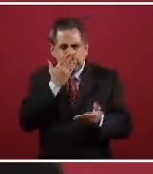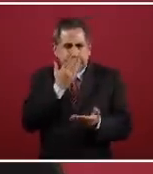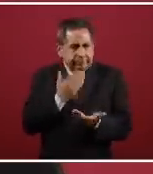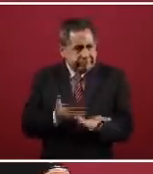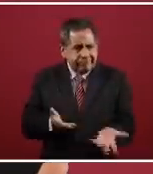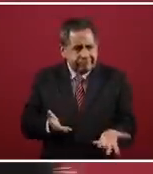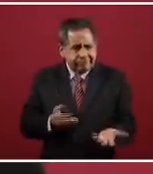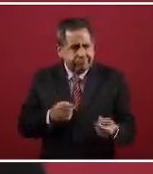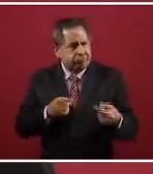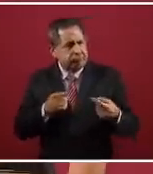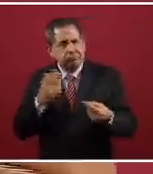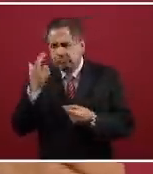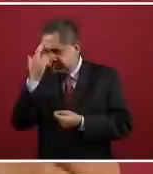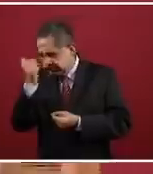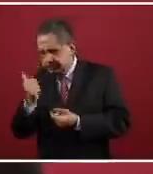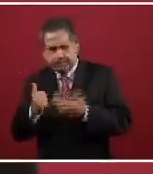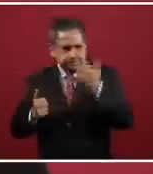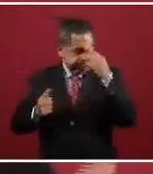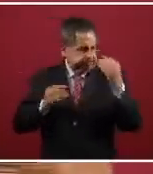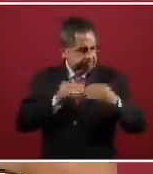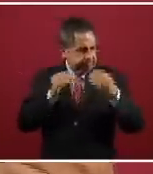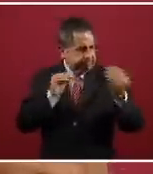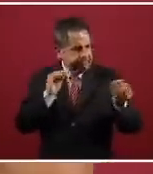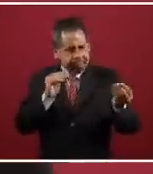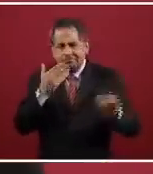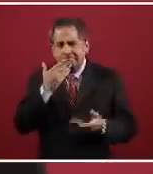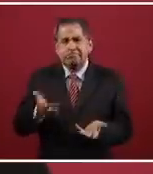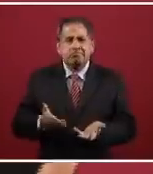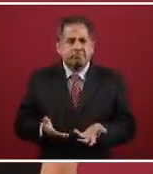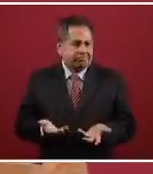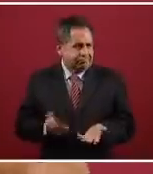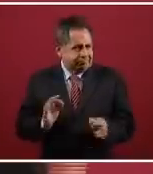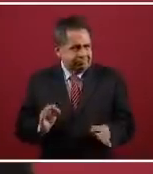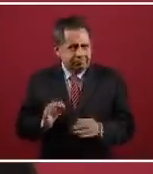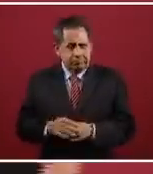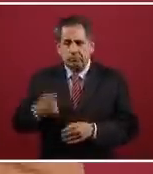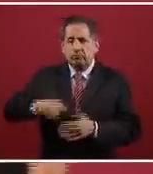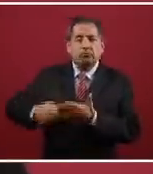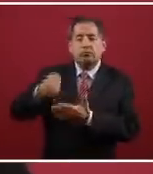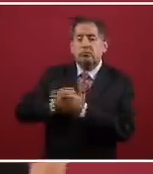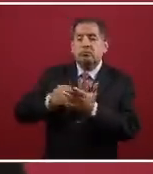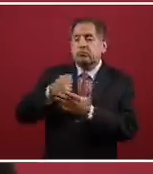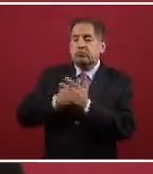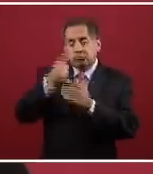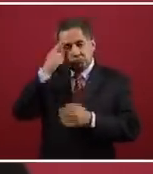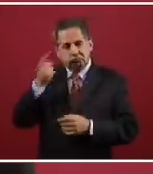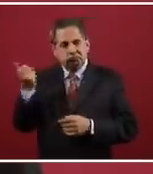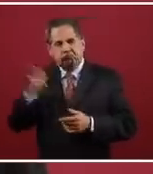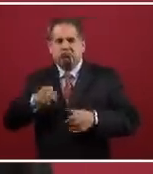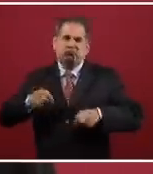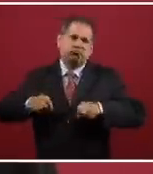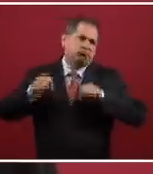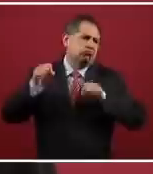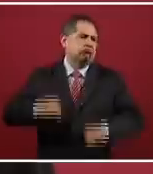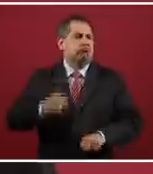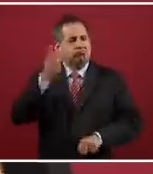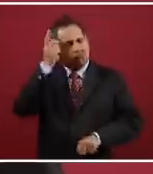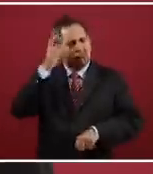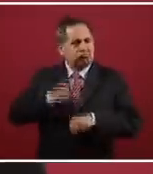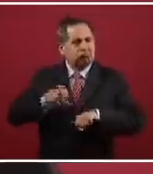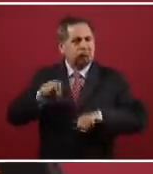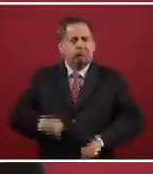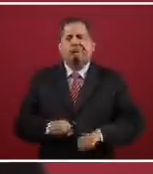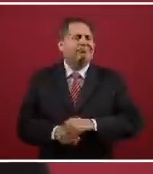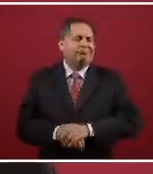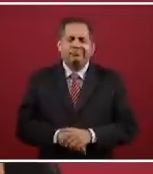aceptado. Nosotros no luchamos para crear una dictadura. Nosotros